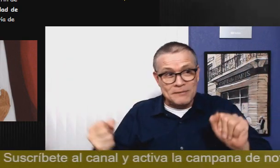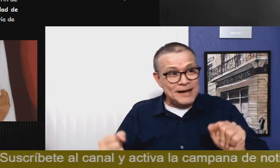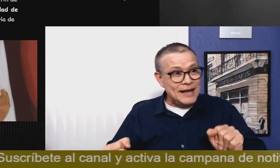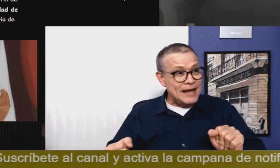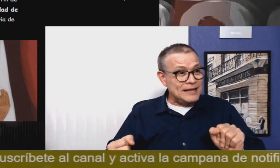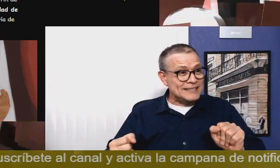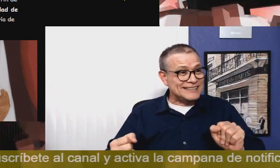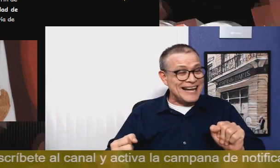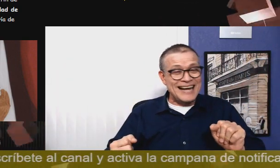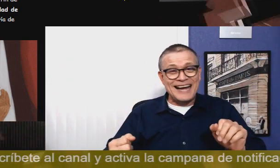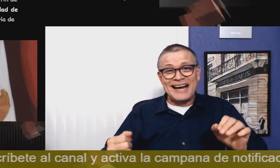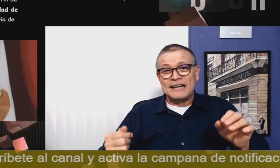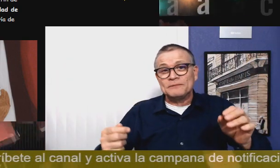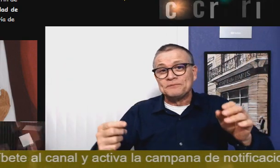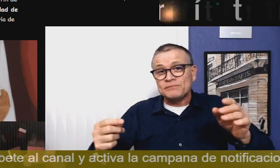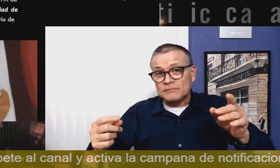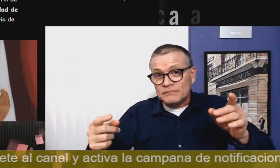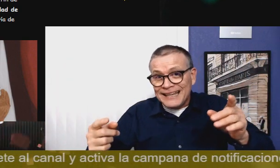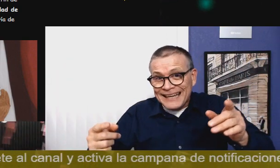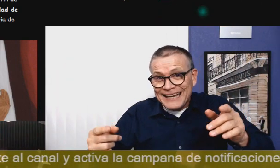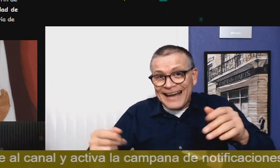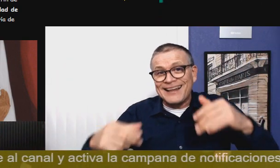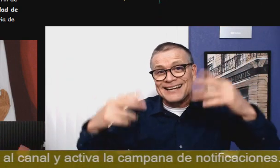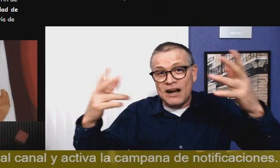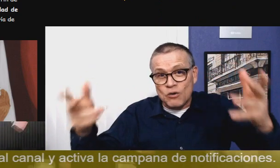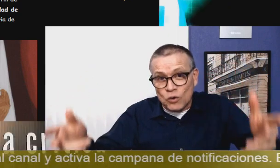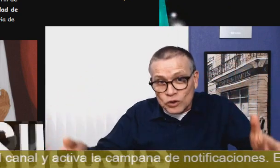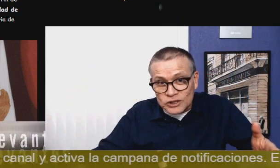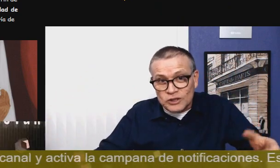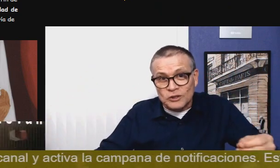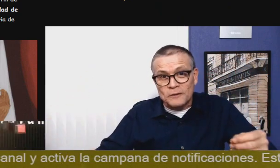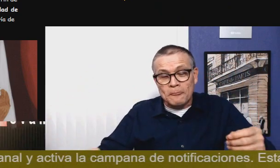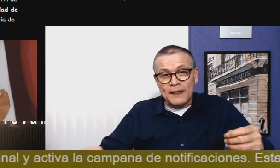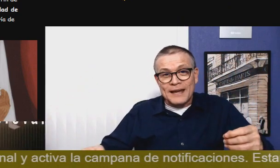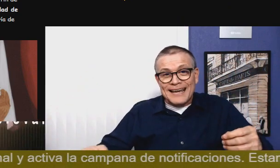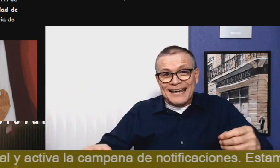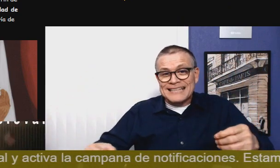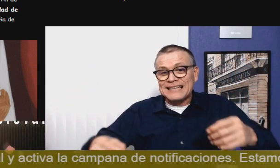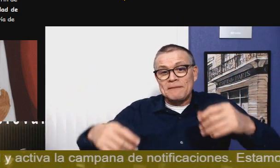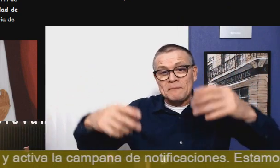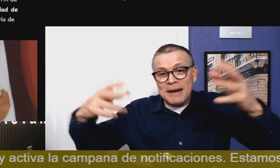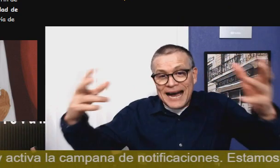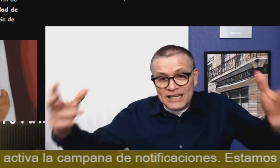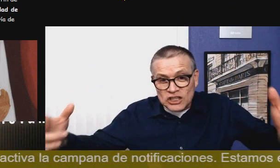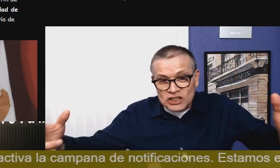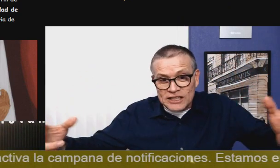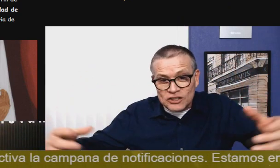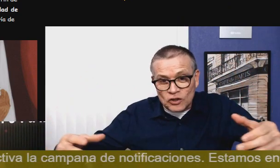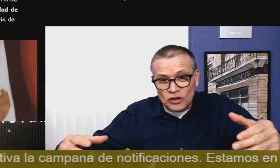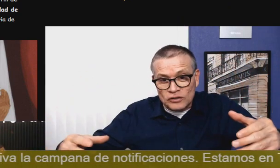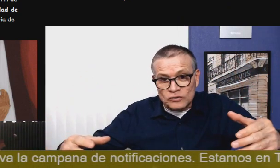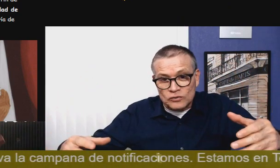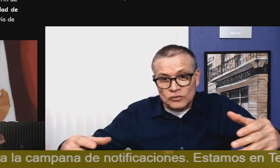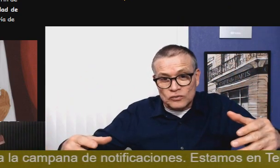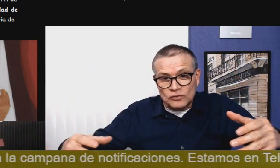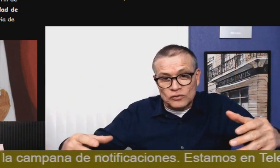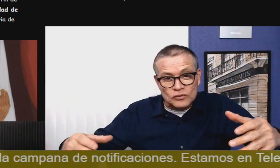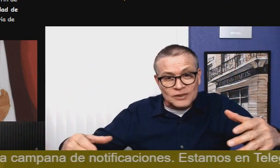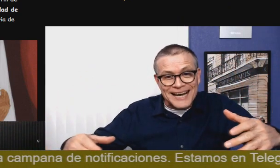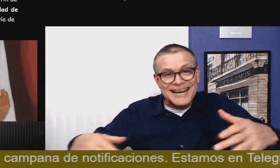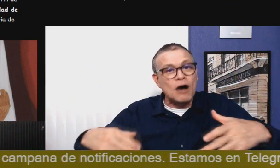Marcelo Ebrard, está Adán Augusto, están varios que son